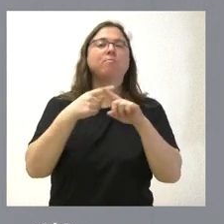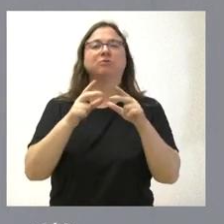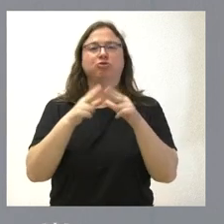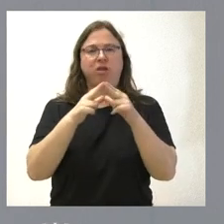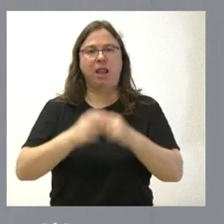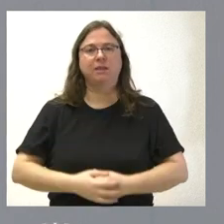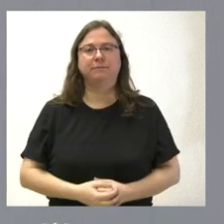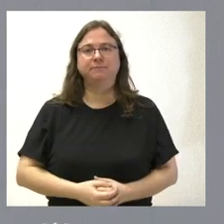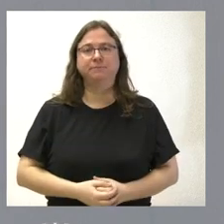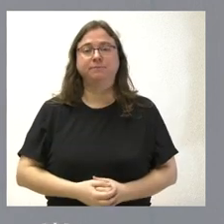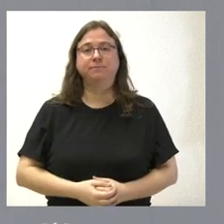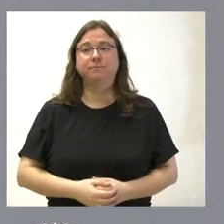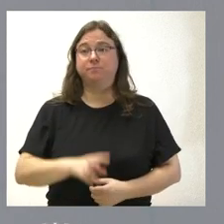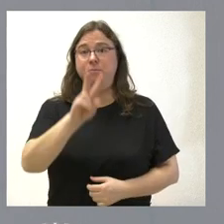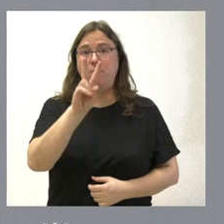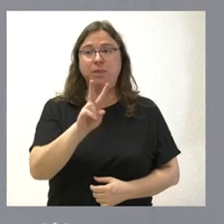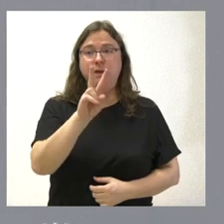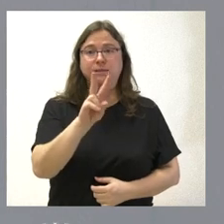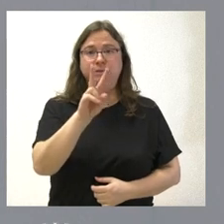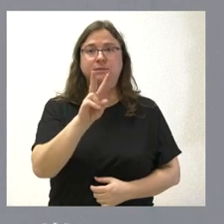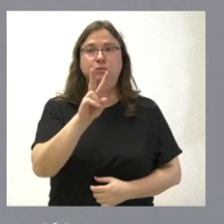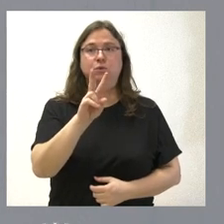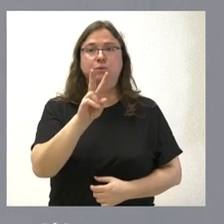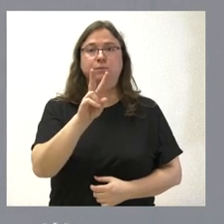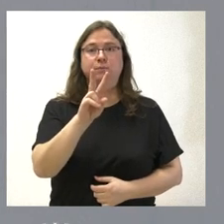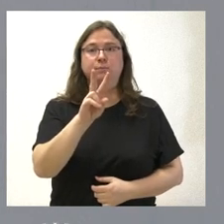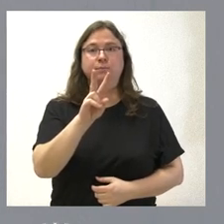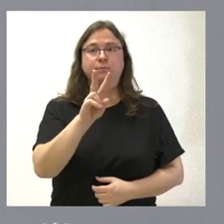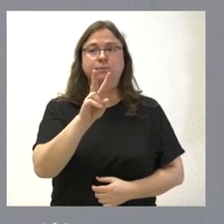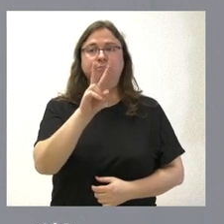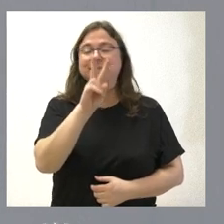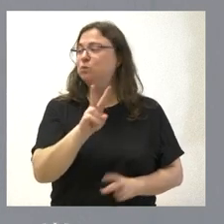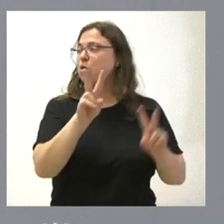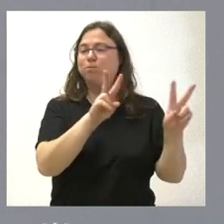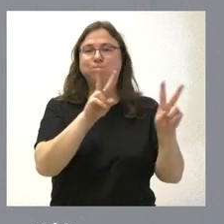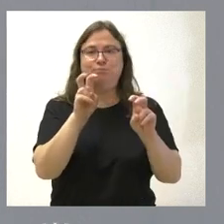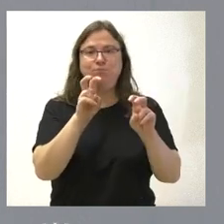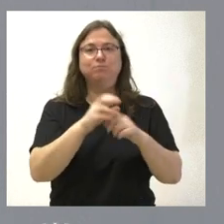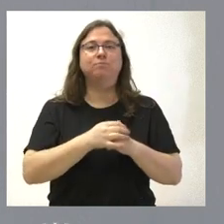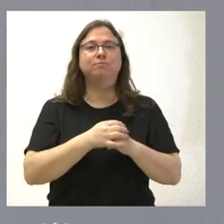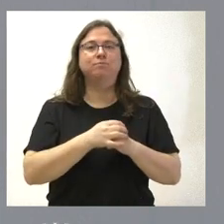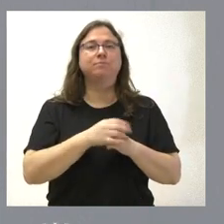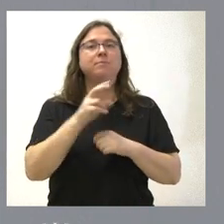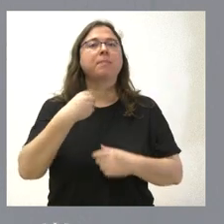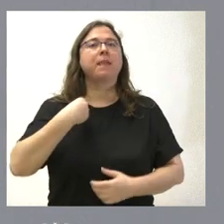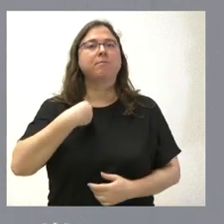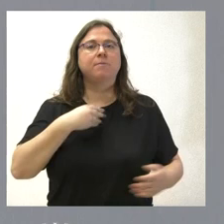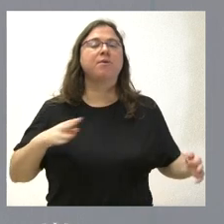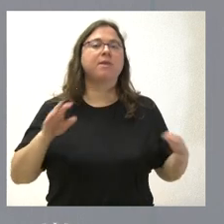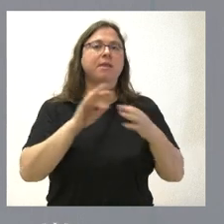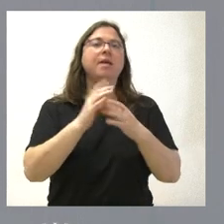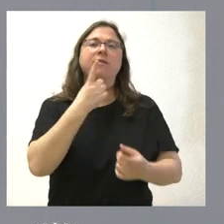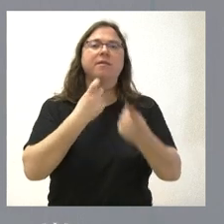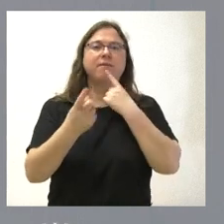el segundo de los aspectos es el que tiene que ver con las dificultades